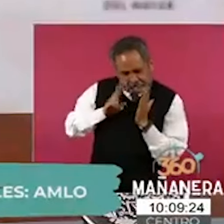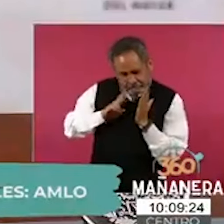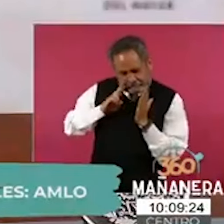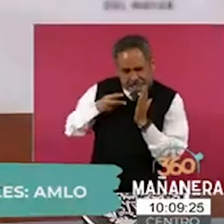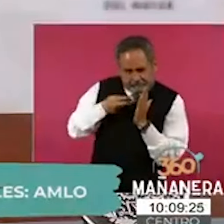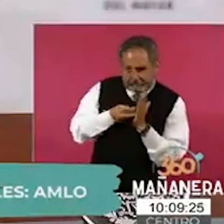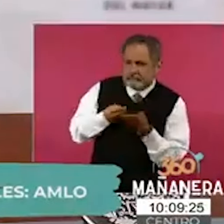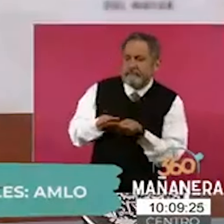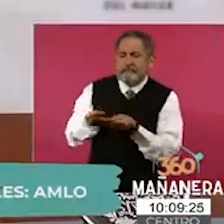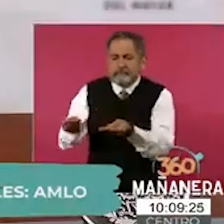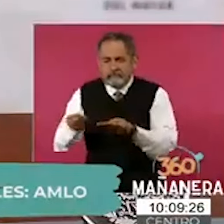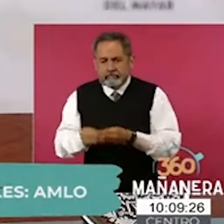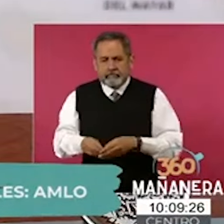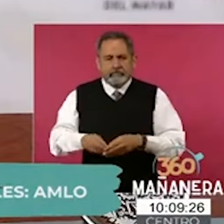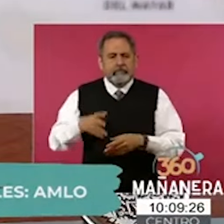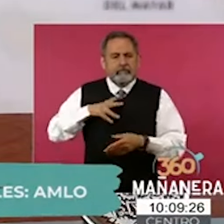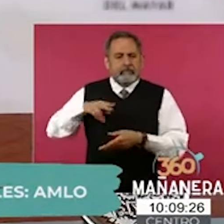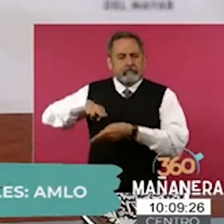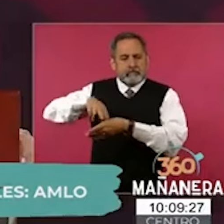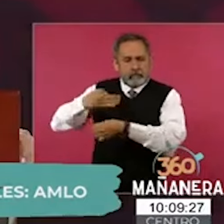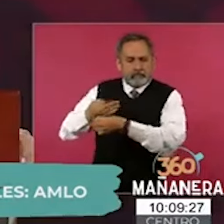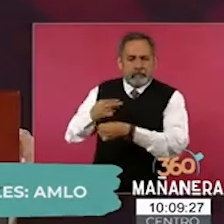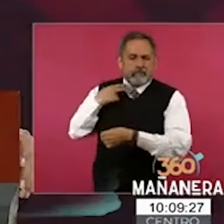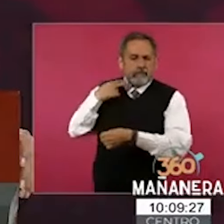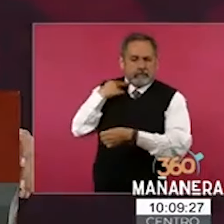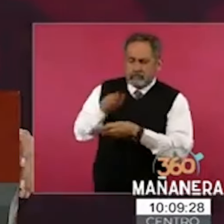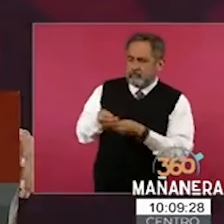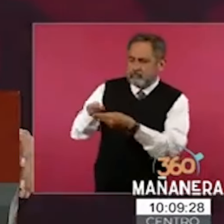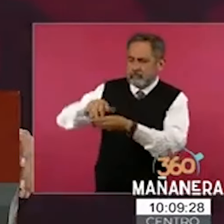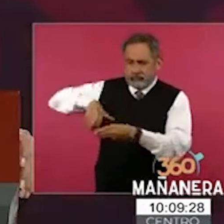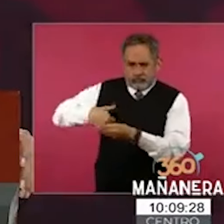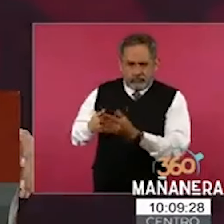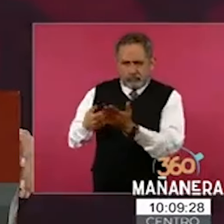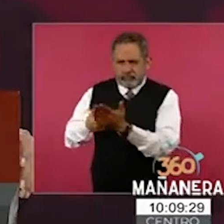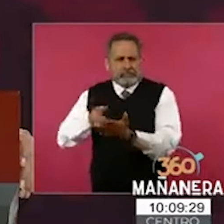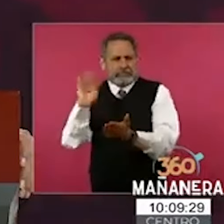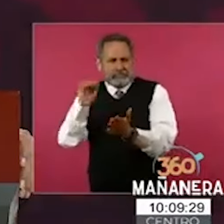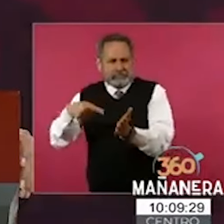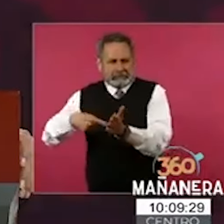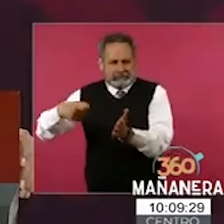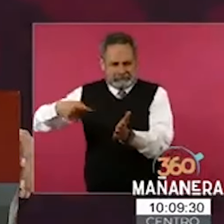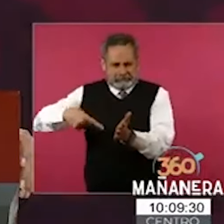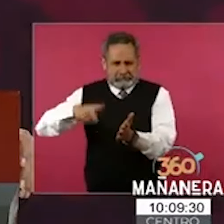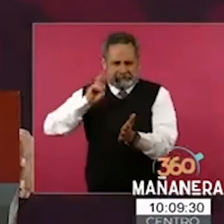está en una notaría y a lo mejor ese mismo.